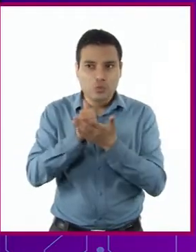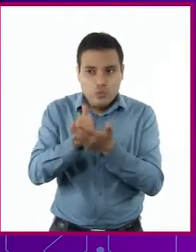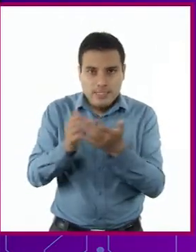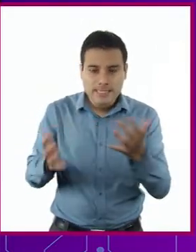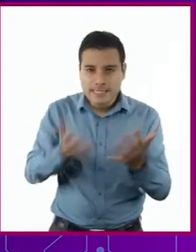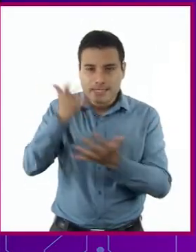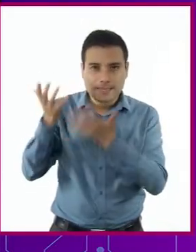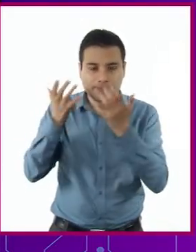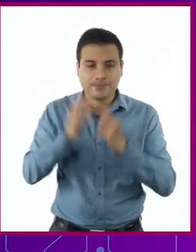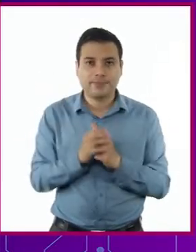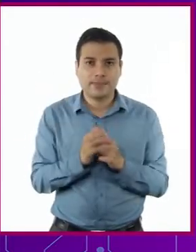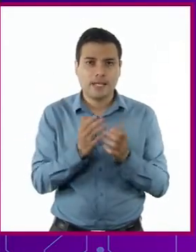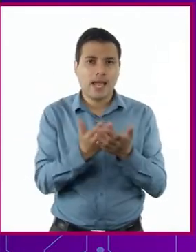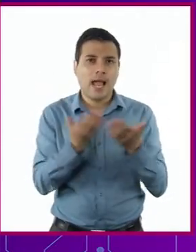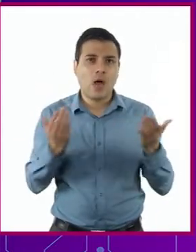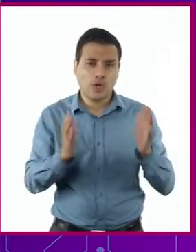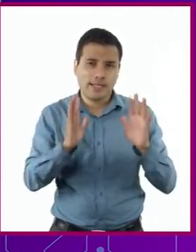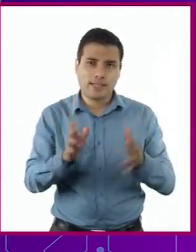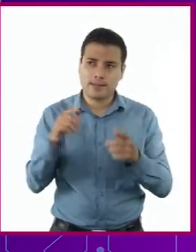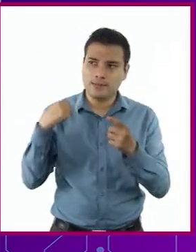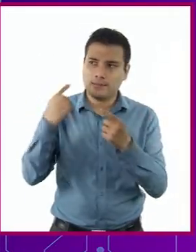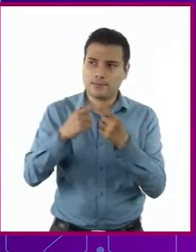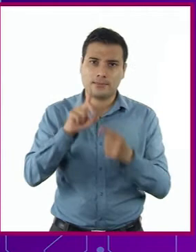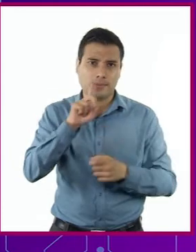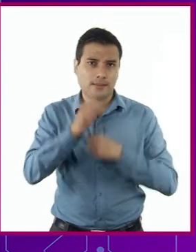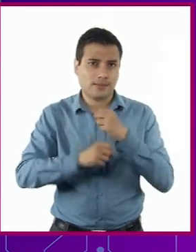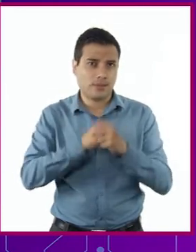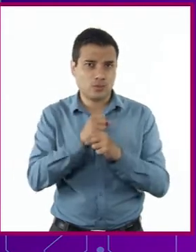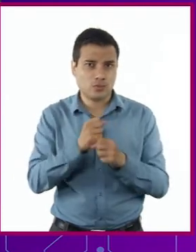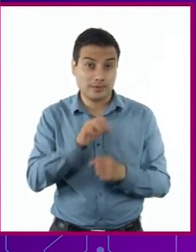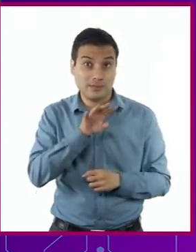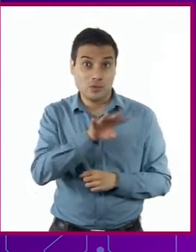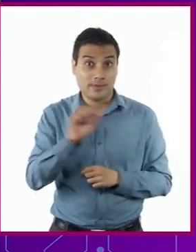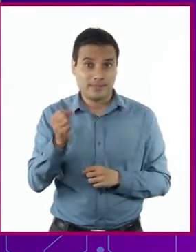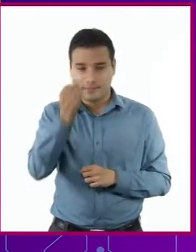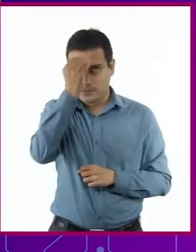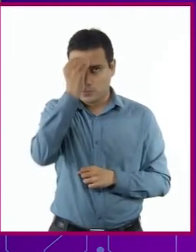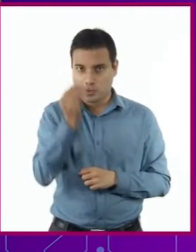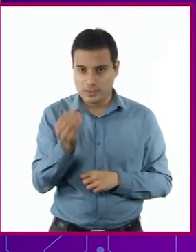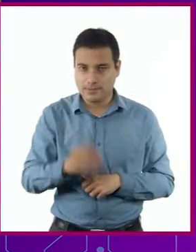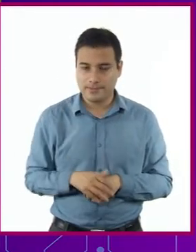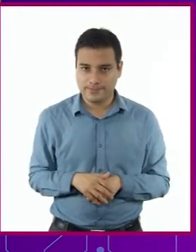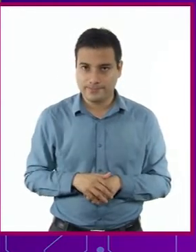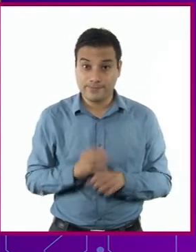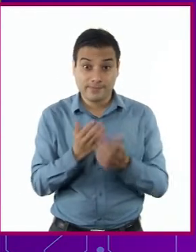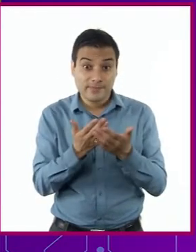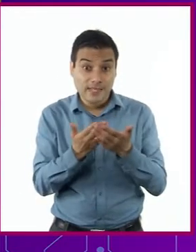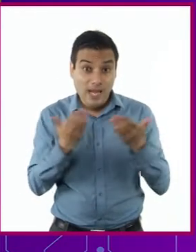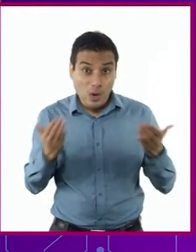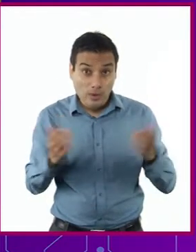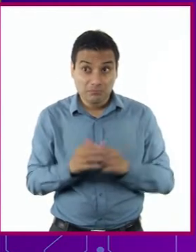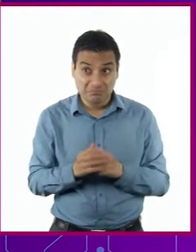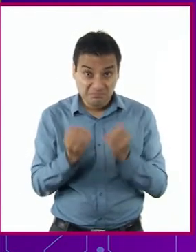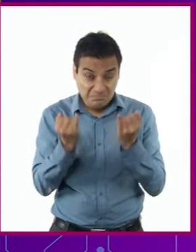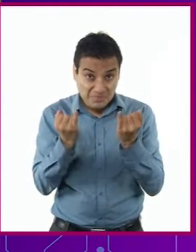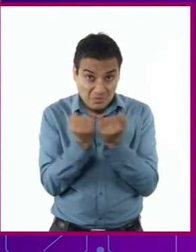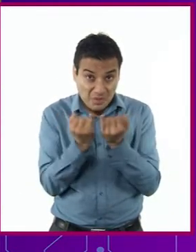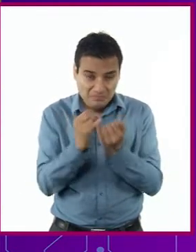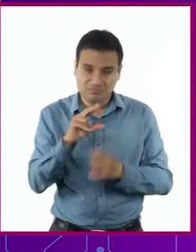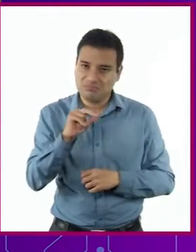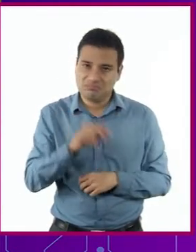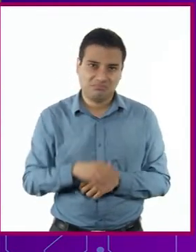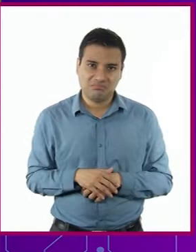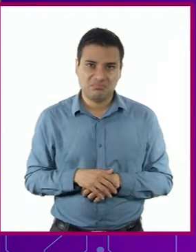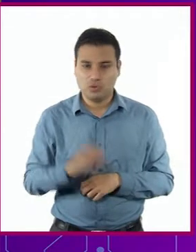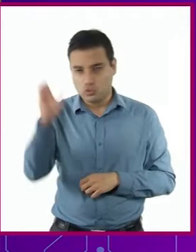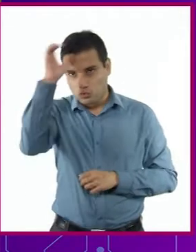escombros. Ahora han pasado 30 años desde aquel terrible 19 de septiembre y las cosas no son iguales. La cultura de